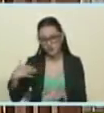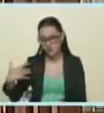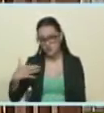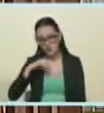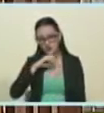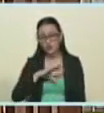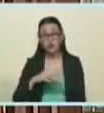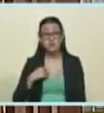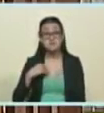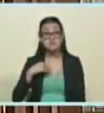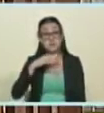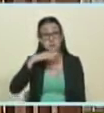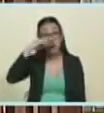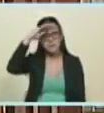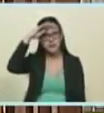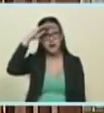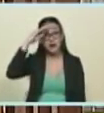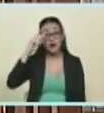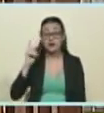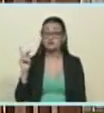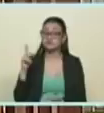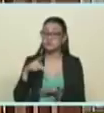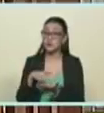Y mi padre estuvo